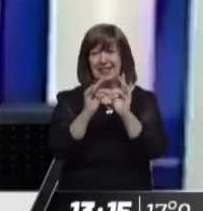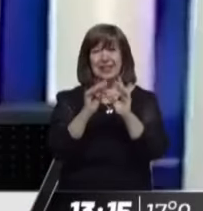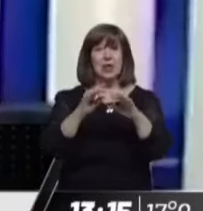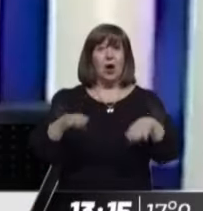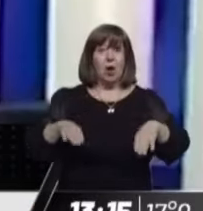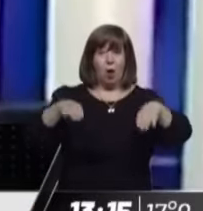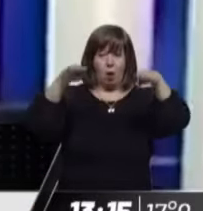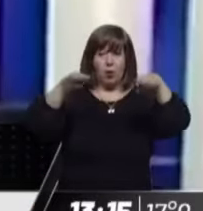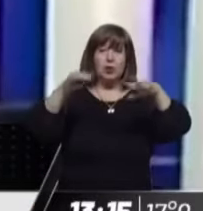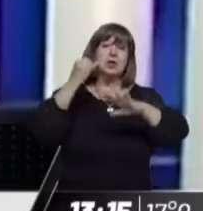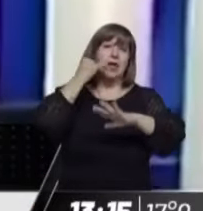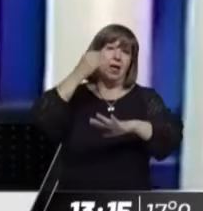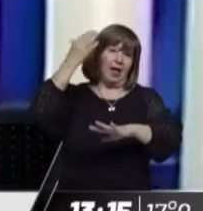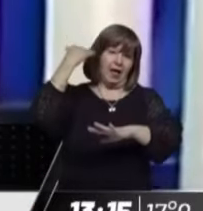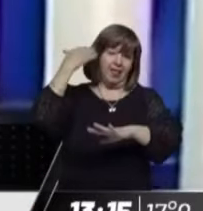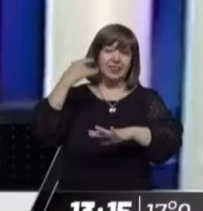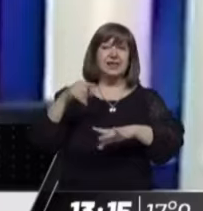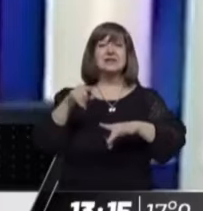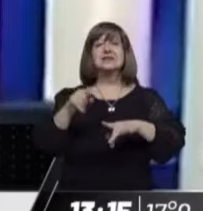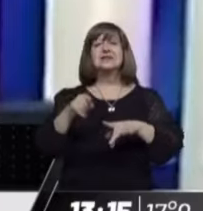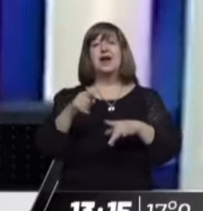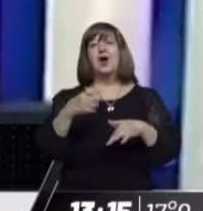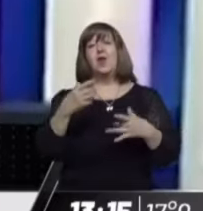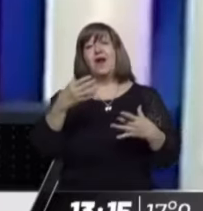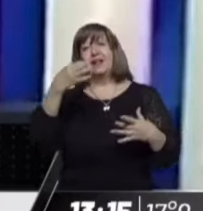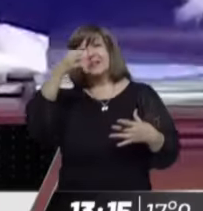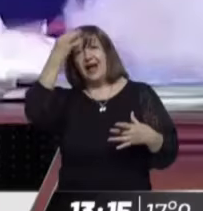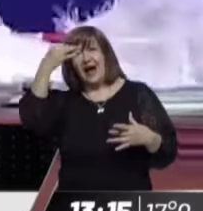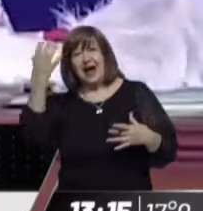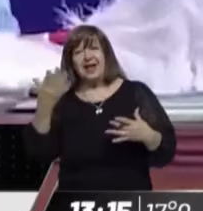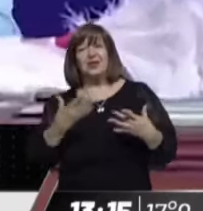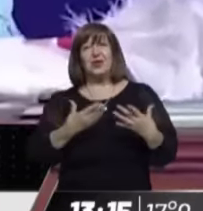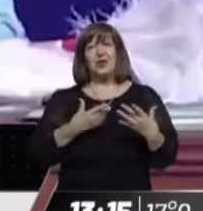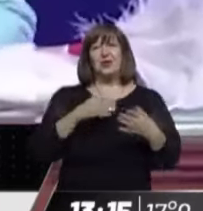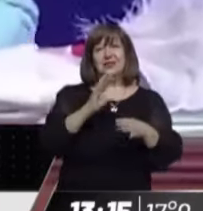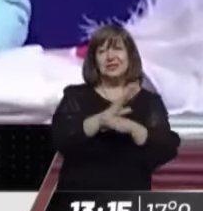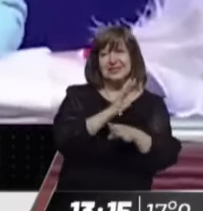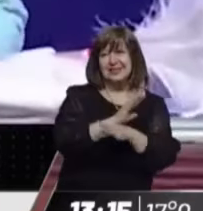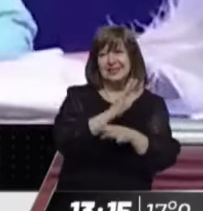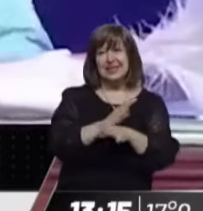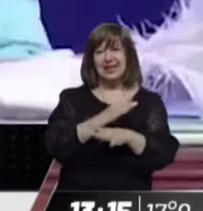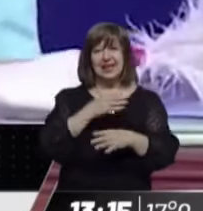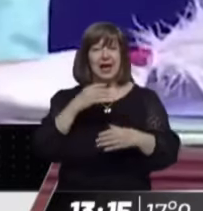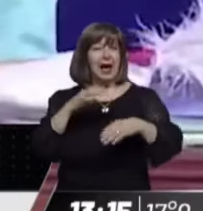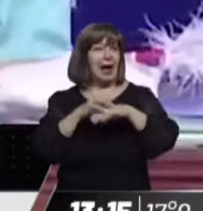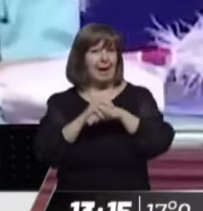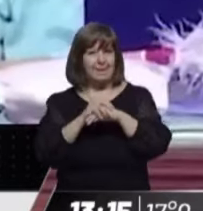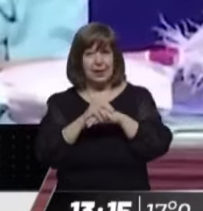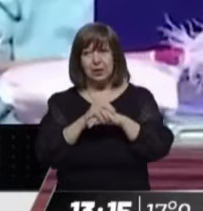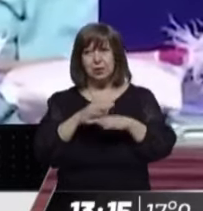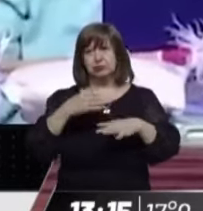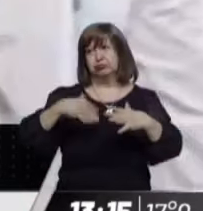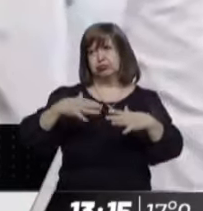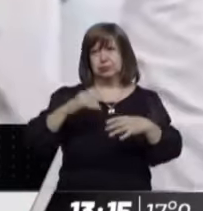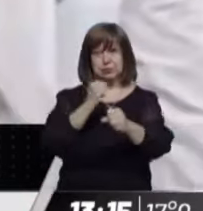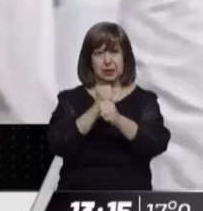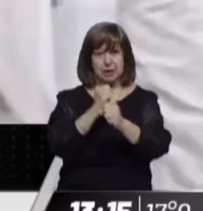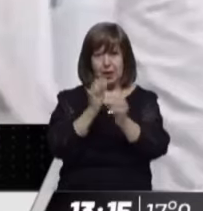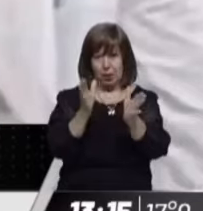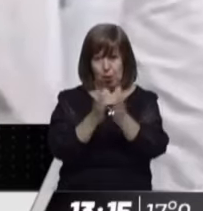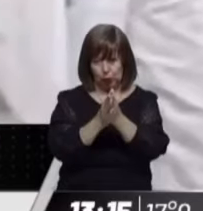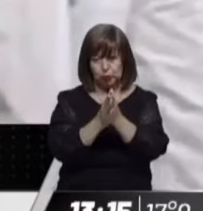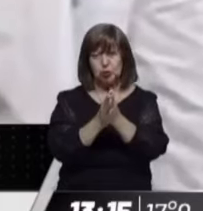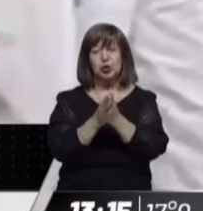hecho, hicieron toda la carrera de arte dramático juntos. Y después hicieron muchos trabajos. Ellos fueron un